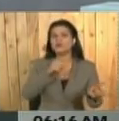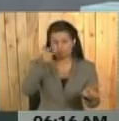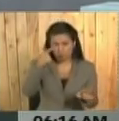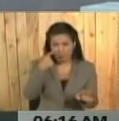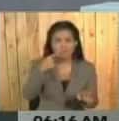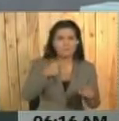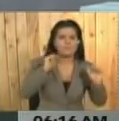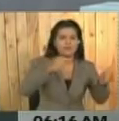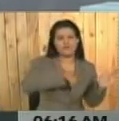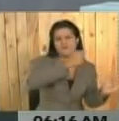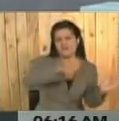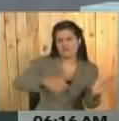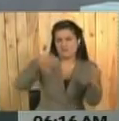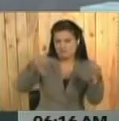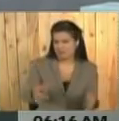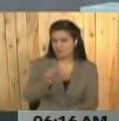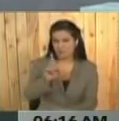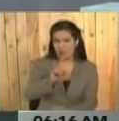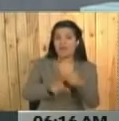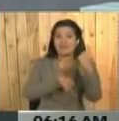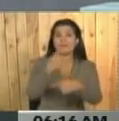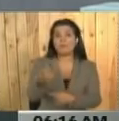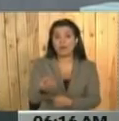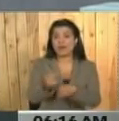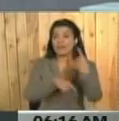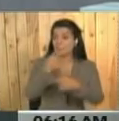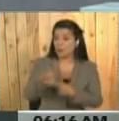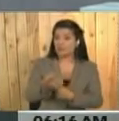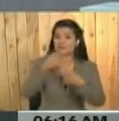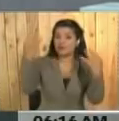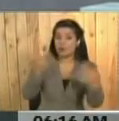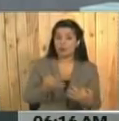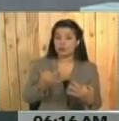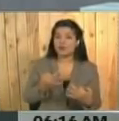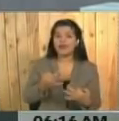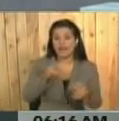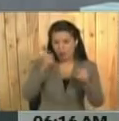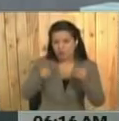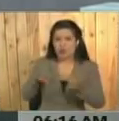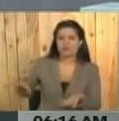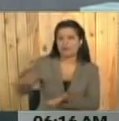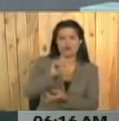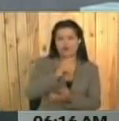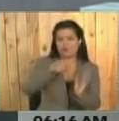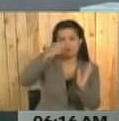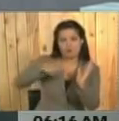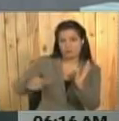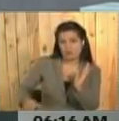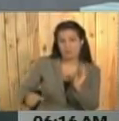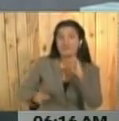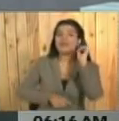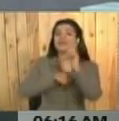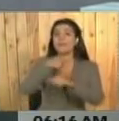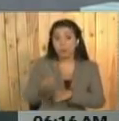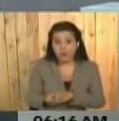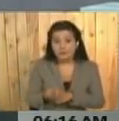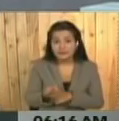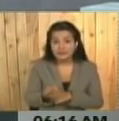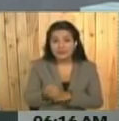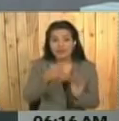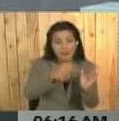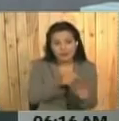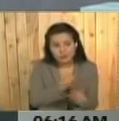y luego no la van a recoger e Estoy seguro que en algunos estados no la van a recoger y luego ellos van a desconocer todo lo